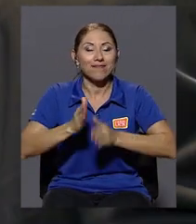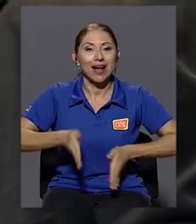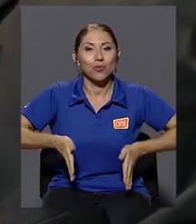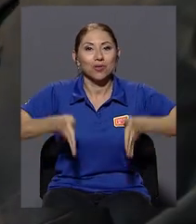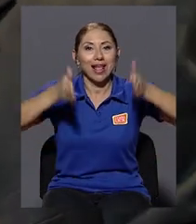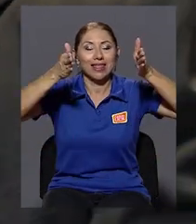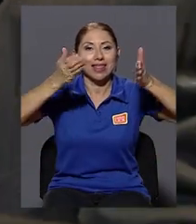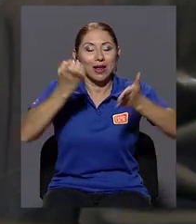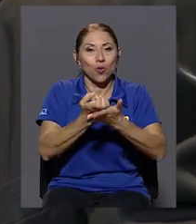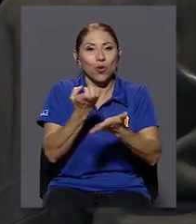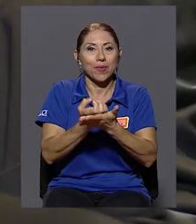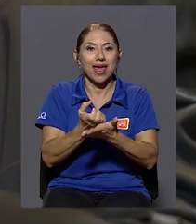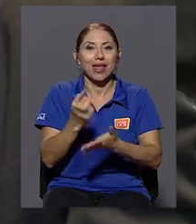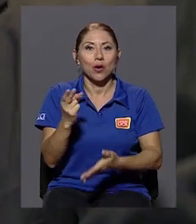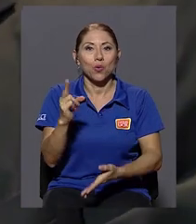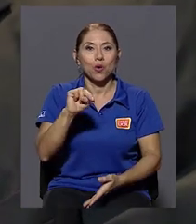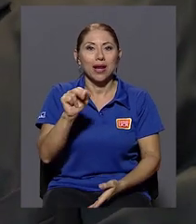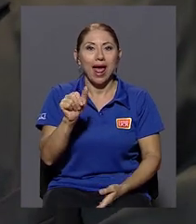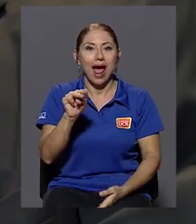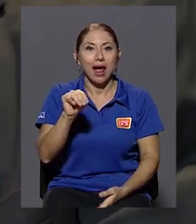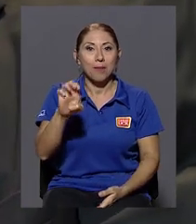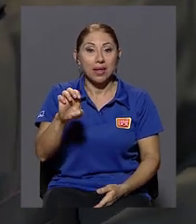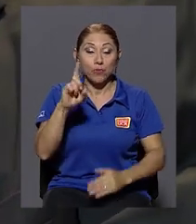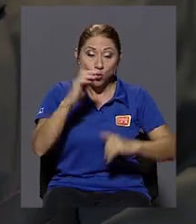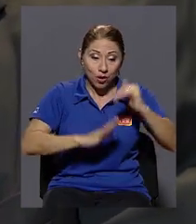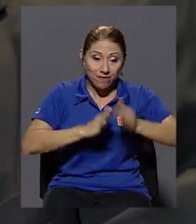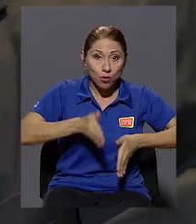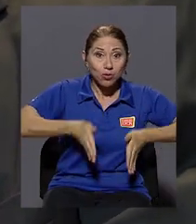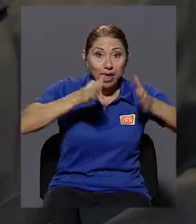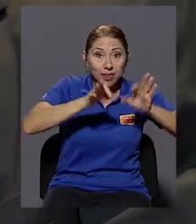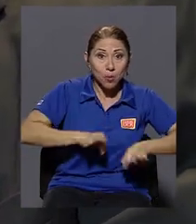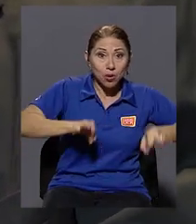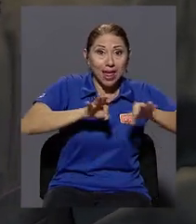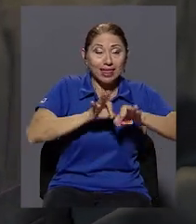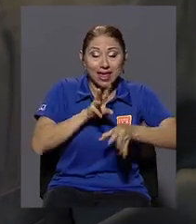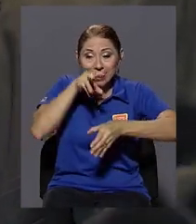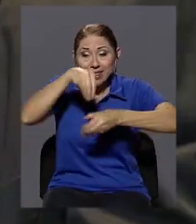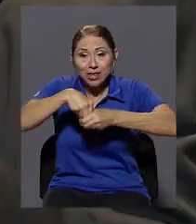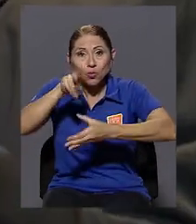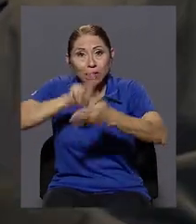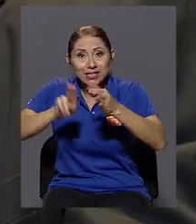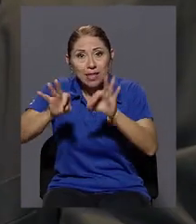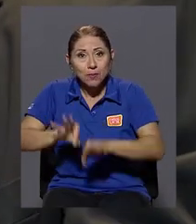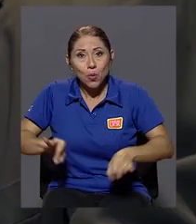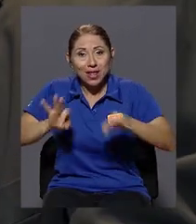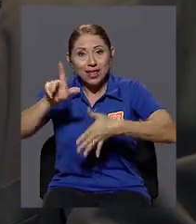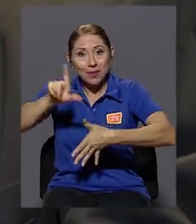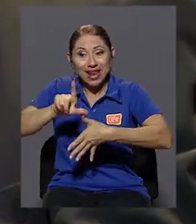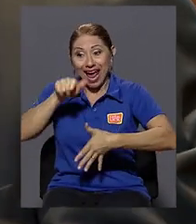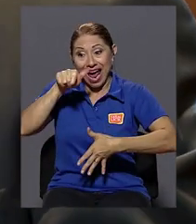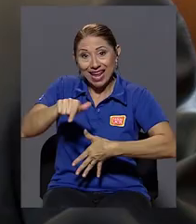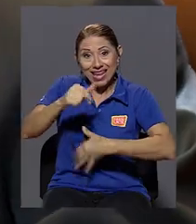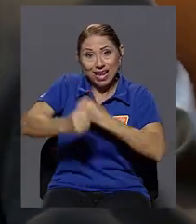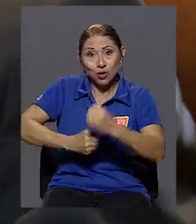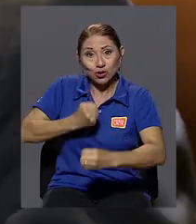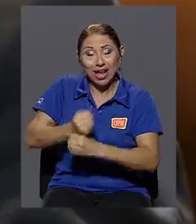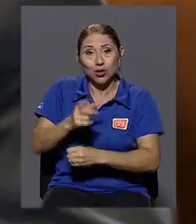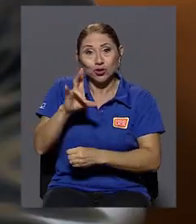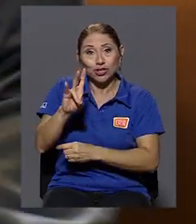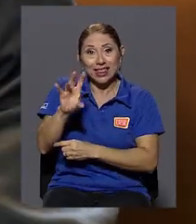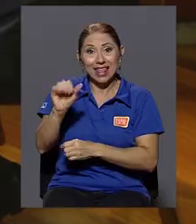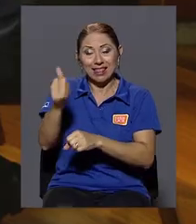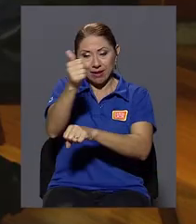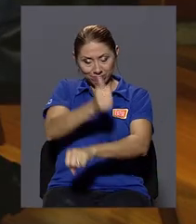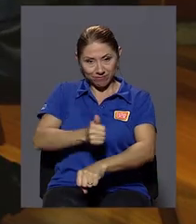es una facultad importante en una universidad importante en América Latina. Ahí, en los años 70, se instaló